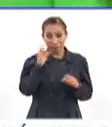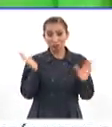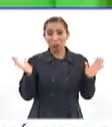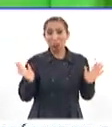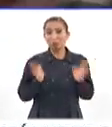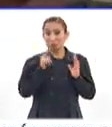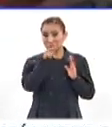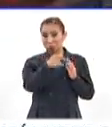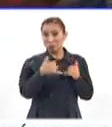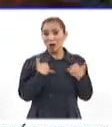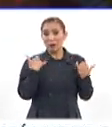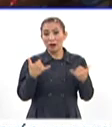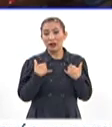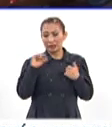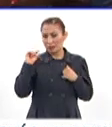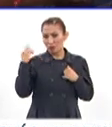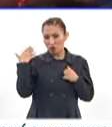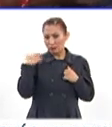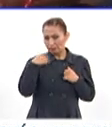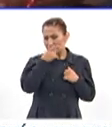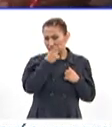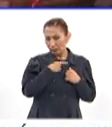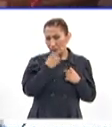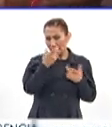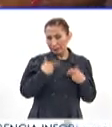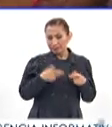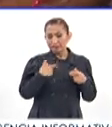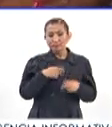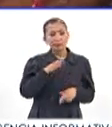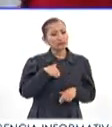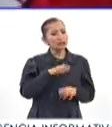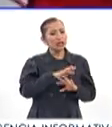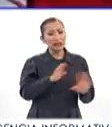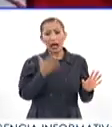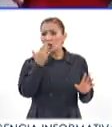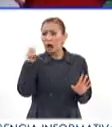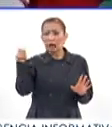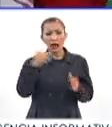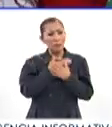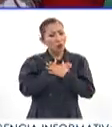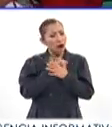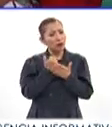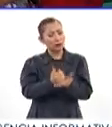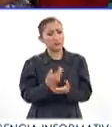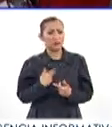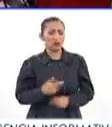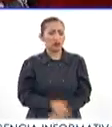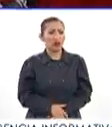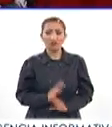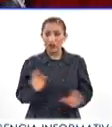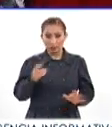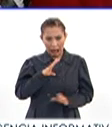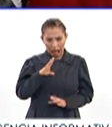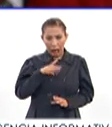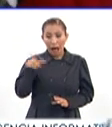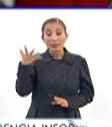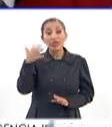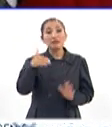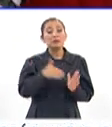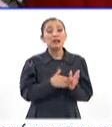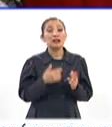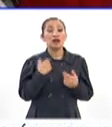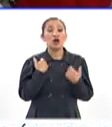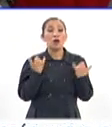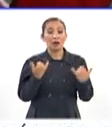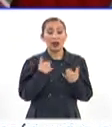sorprendente que hace poco me decía una persona, es que ya no hay ese amor por ayudar a otro. Que sí, sí lo hay. Tengo 10,000